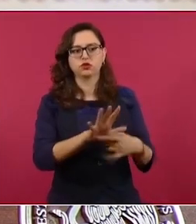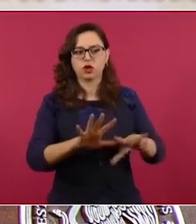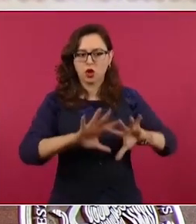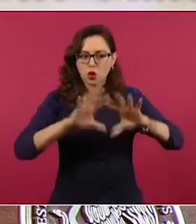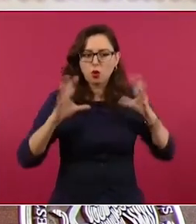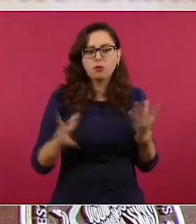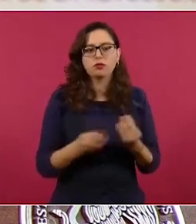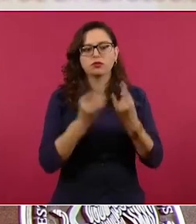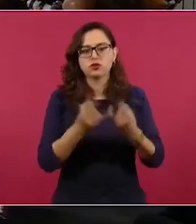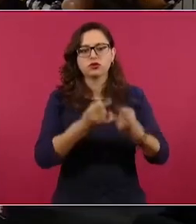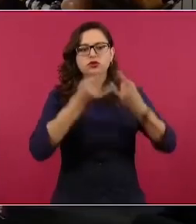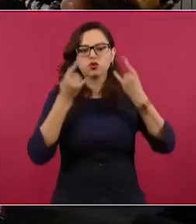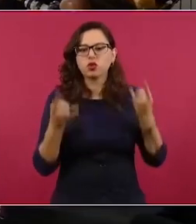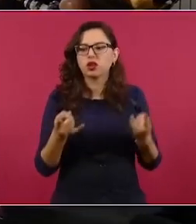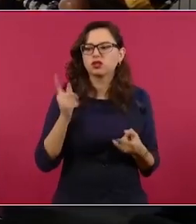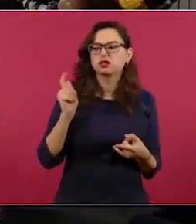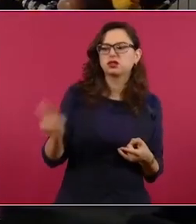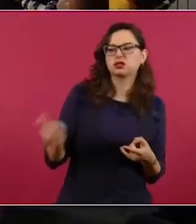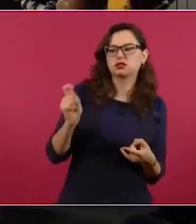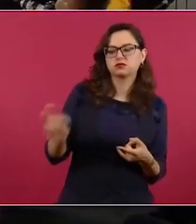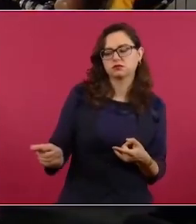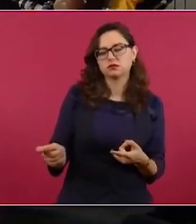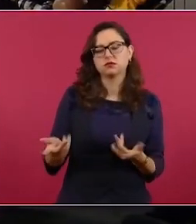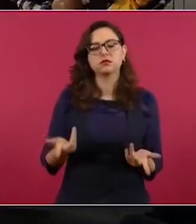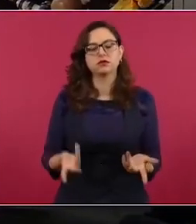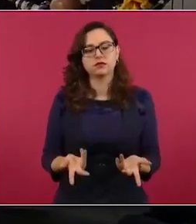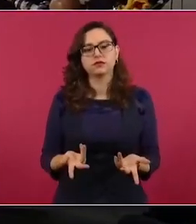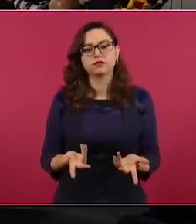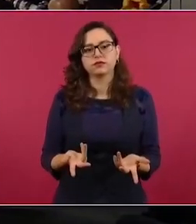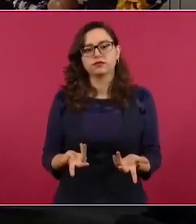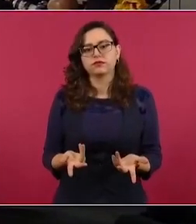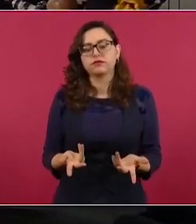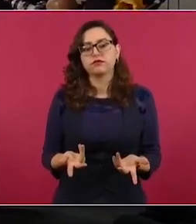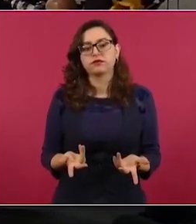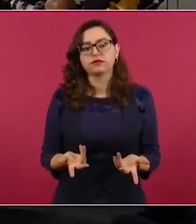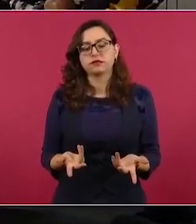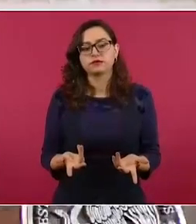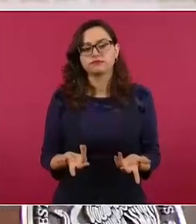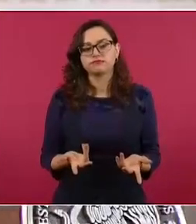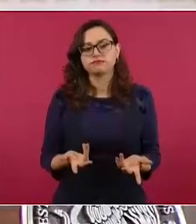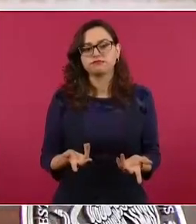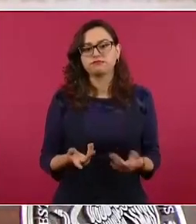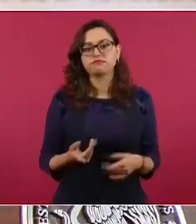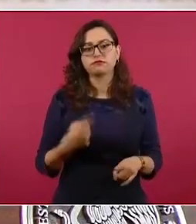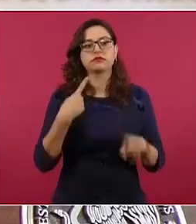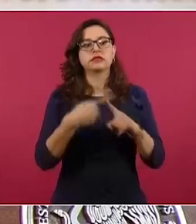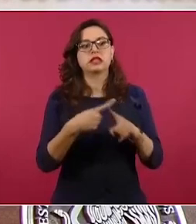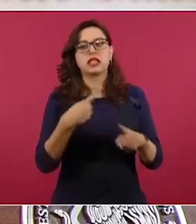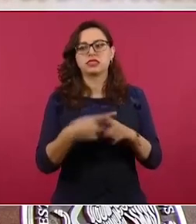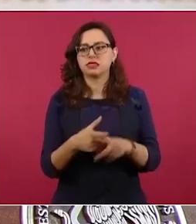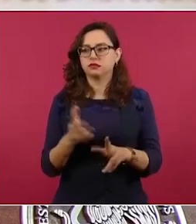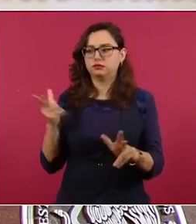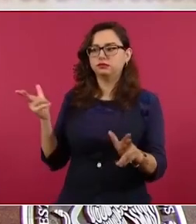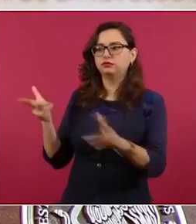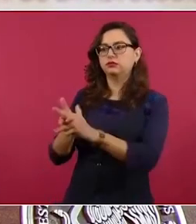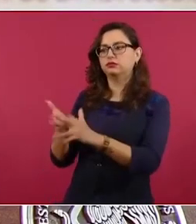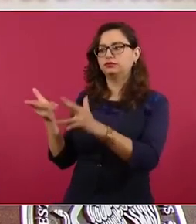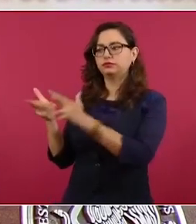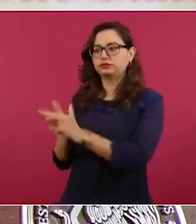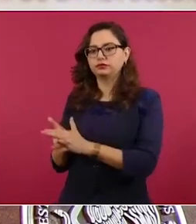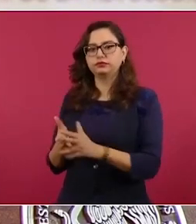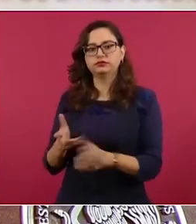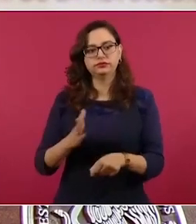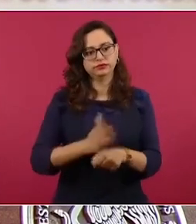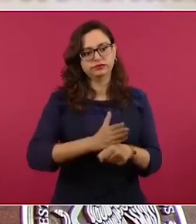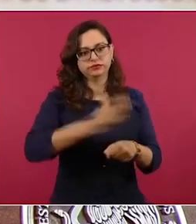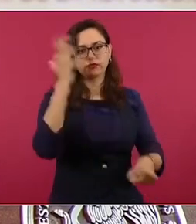hipótesis más definida y se castigue a los responsables, a los